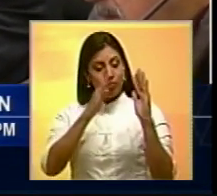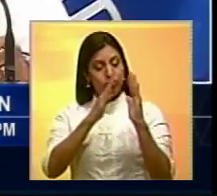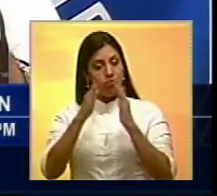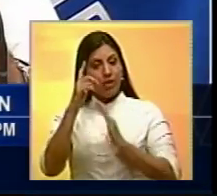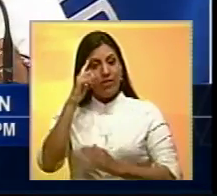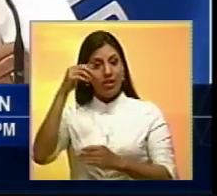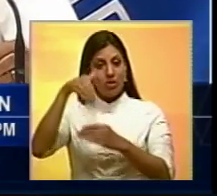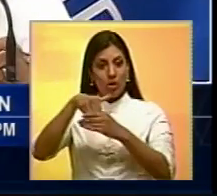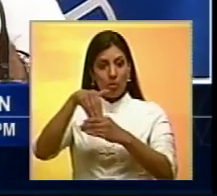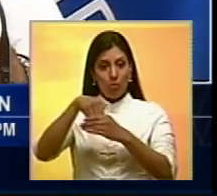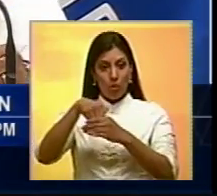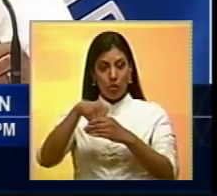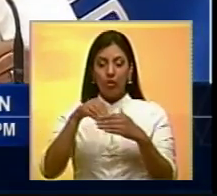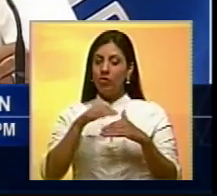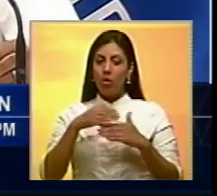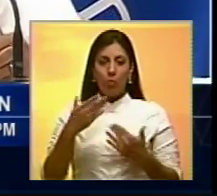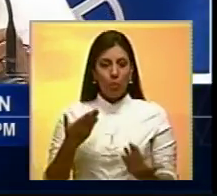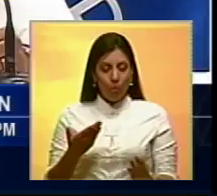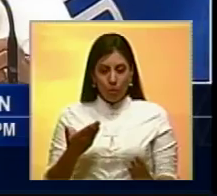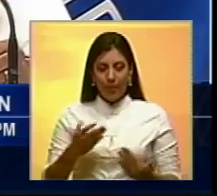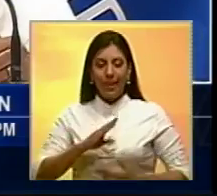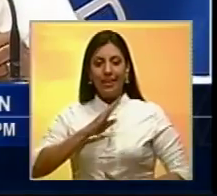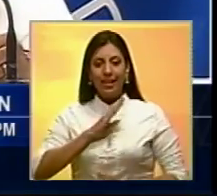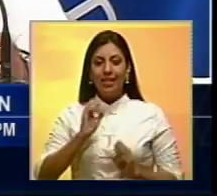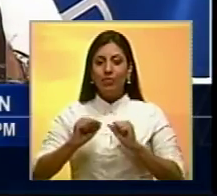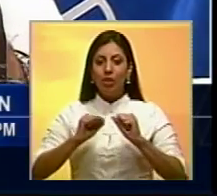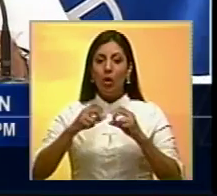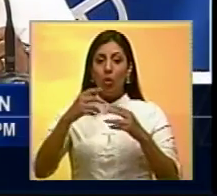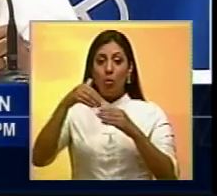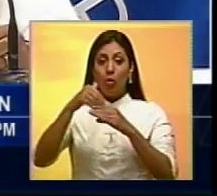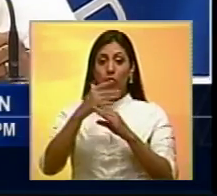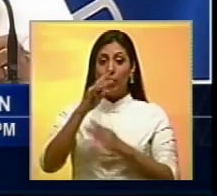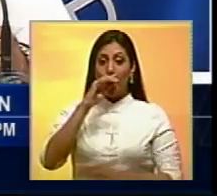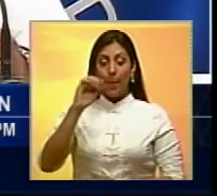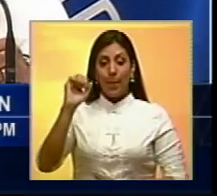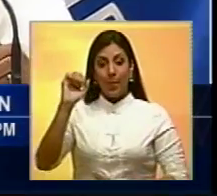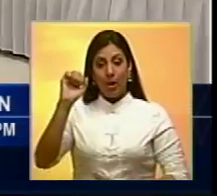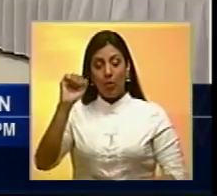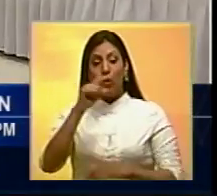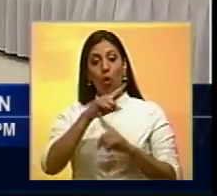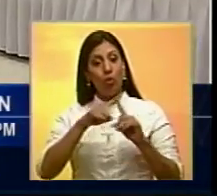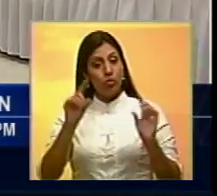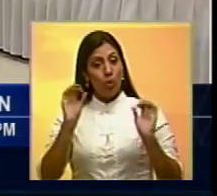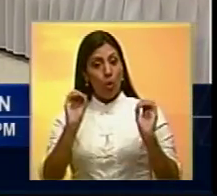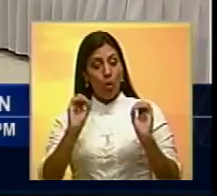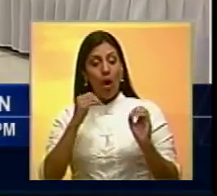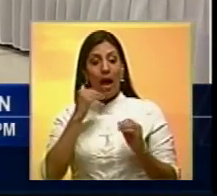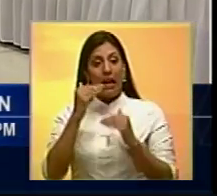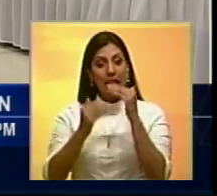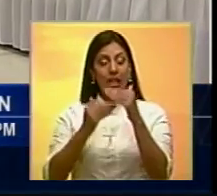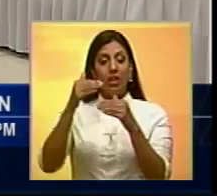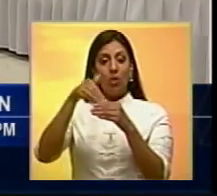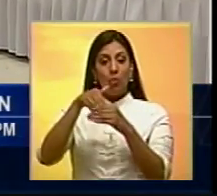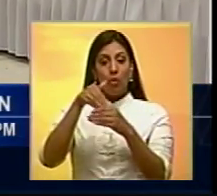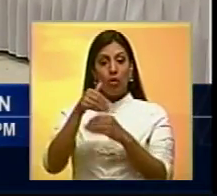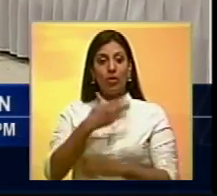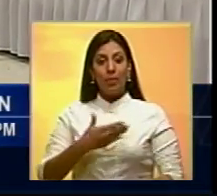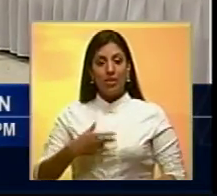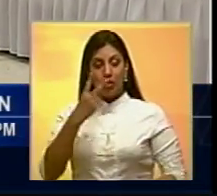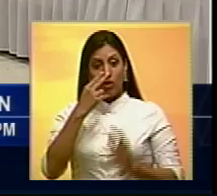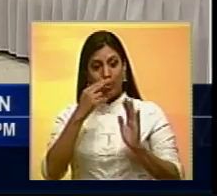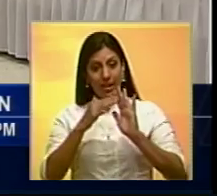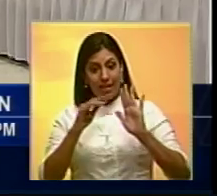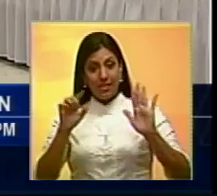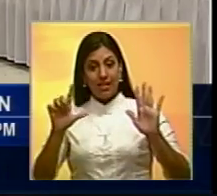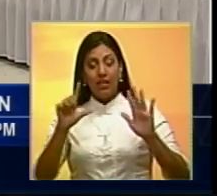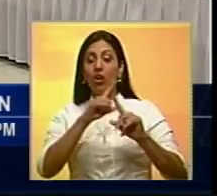cronograma electoral, esto que incluya la reactivación del referendo revocatorio o el adelanto de elecciones presidenciales para